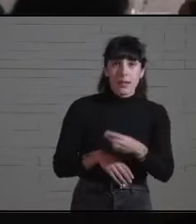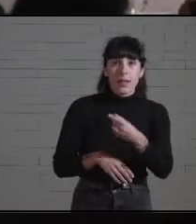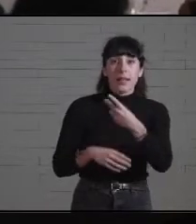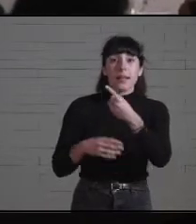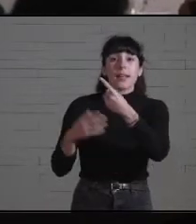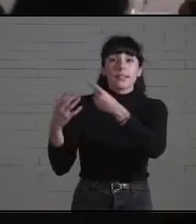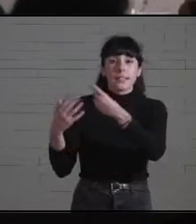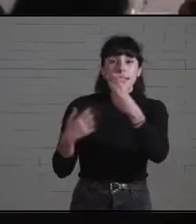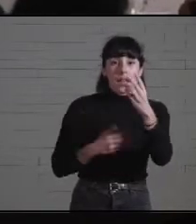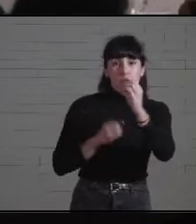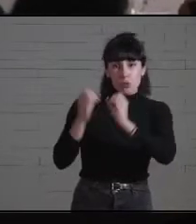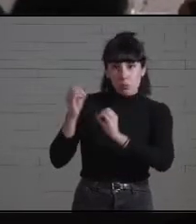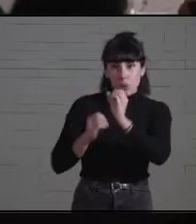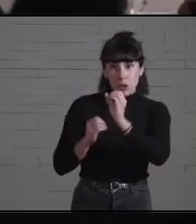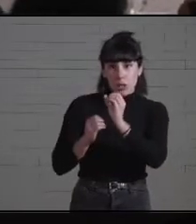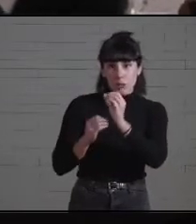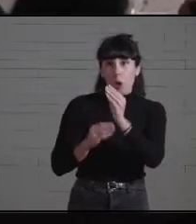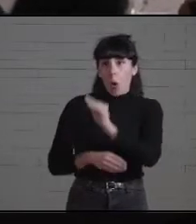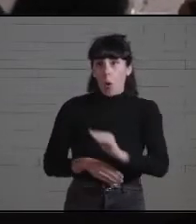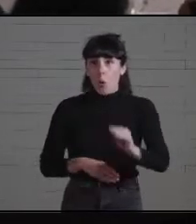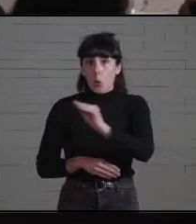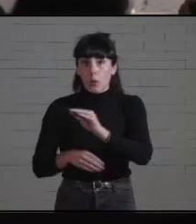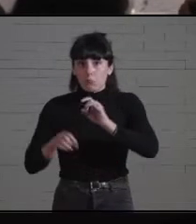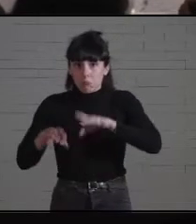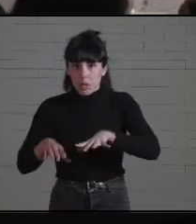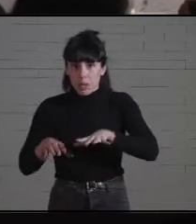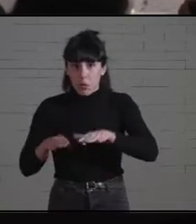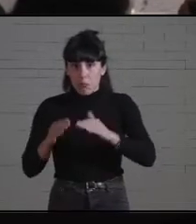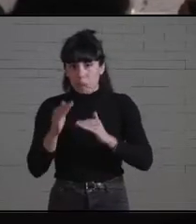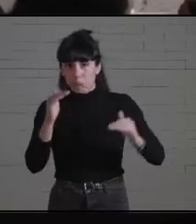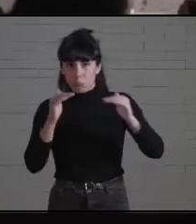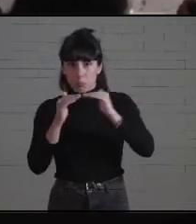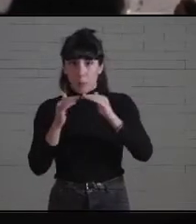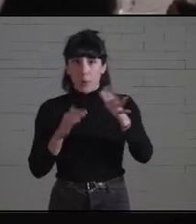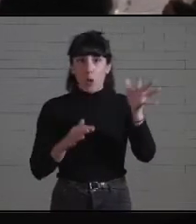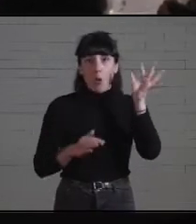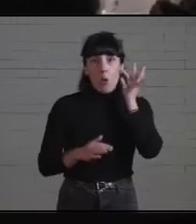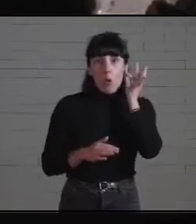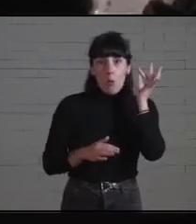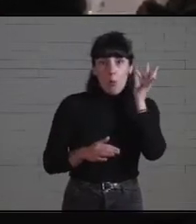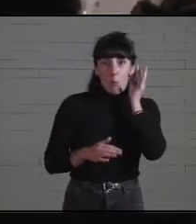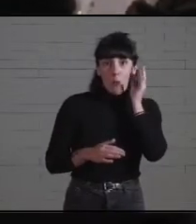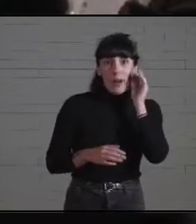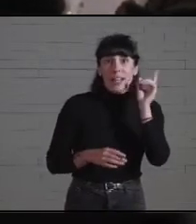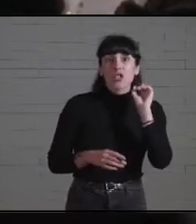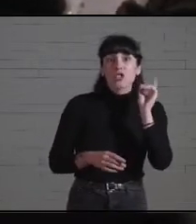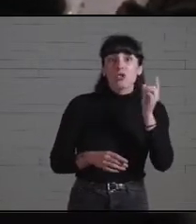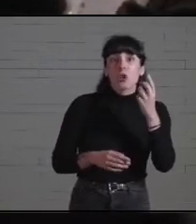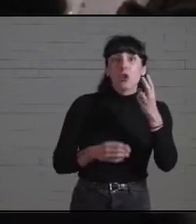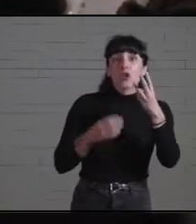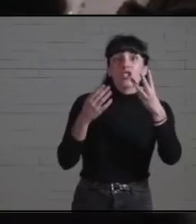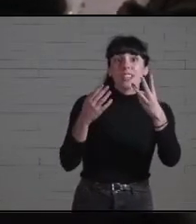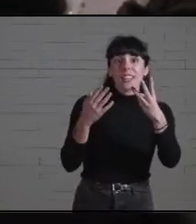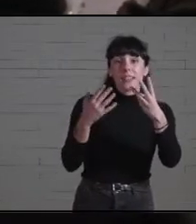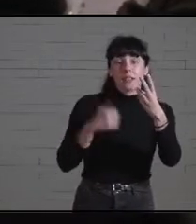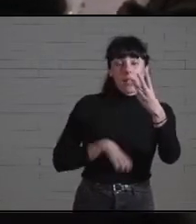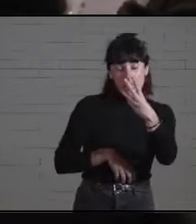62% de los hombres dicen que han cuidado de forma similar, corresponsable, pero solo el 37% de las mujeres opina lo mismo.